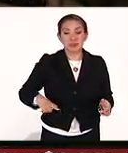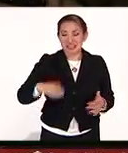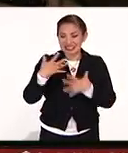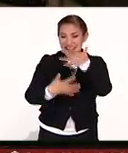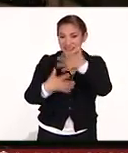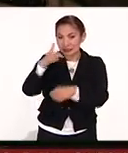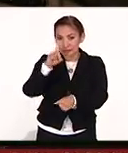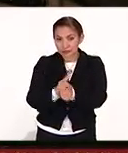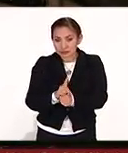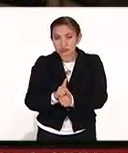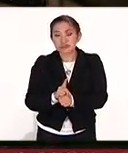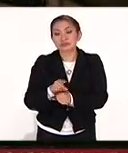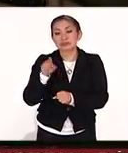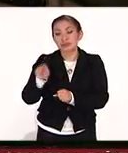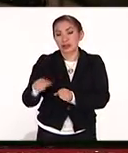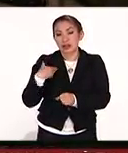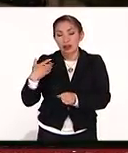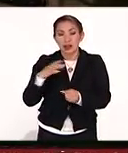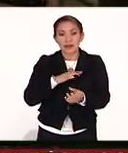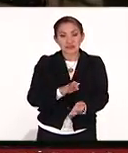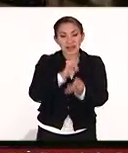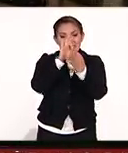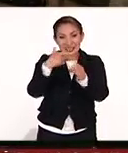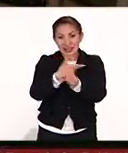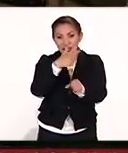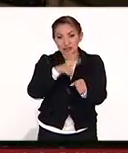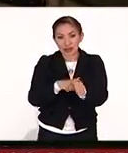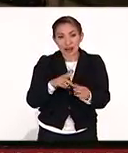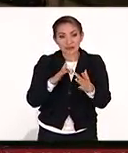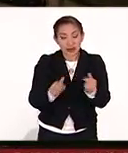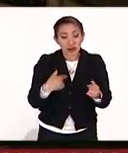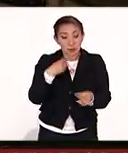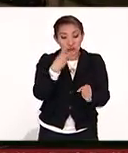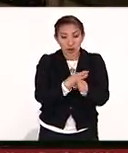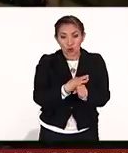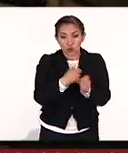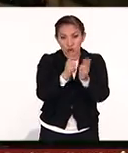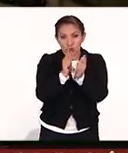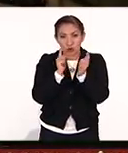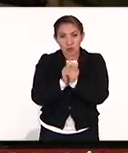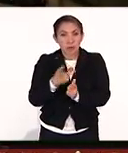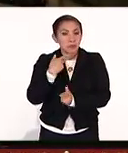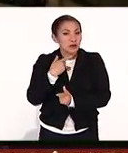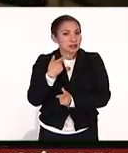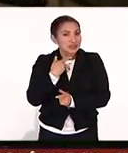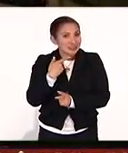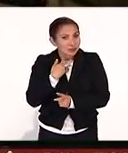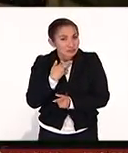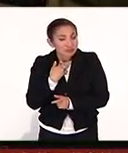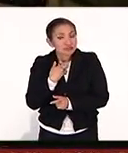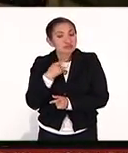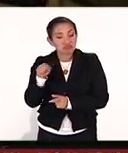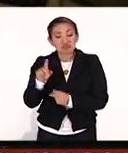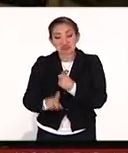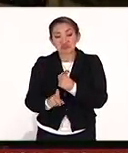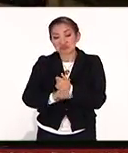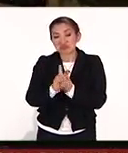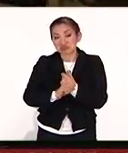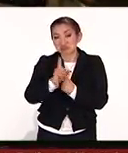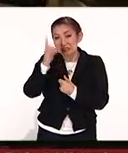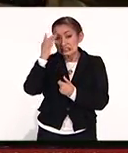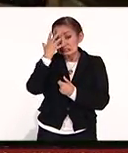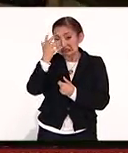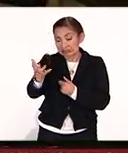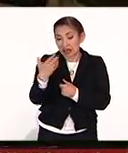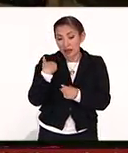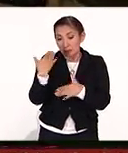15 días. En el Frente Nacional en Francia está ubicado casi como segunda fuerza político-electoral. Entonces sí es un problema muy serio al que